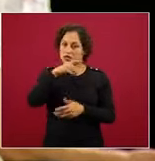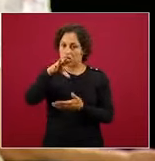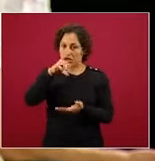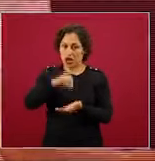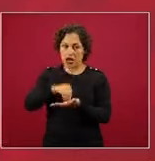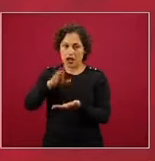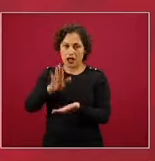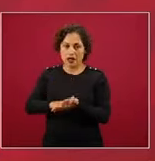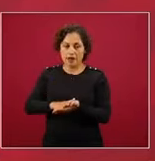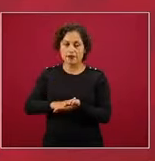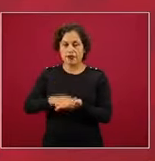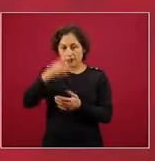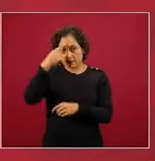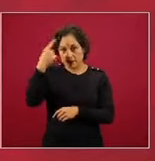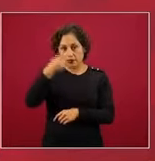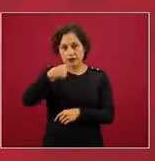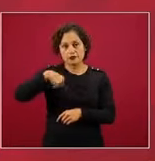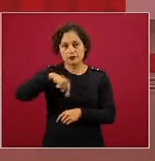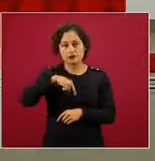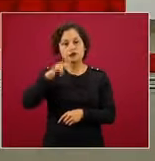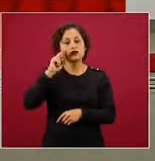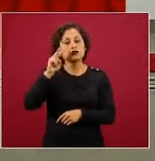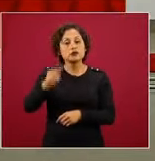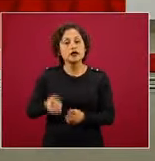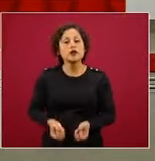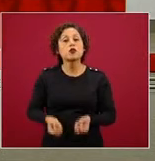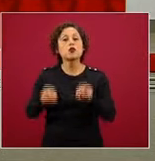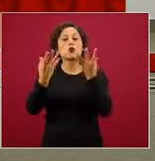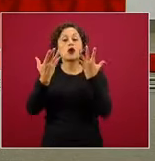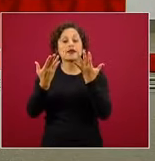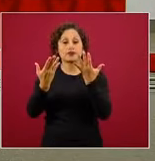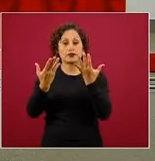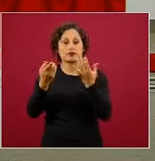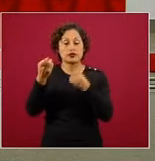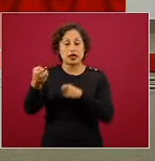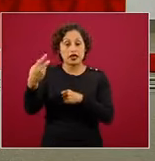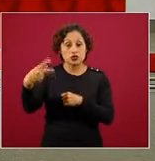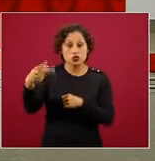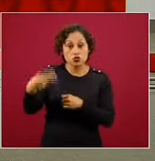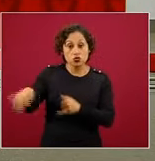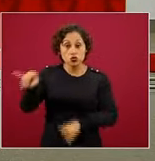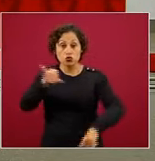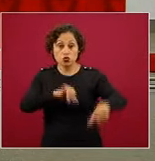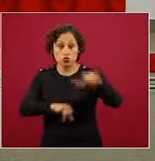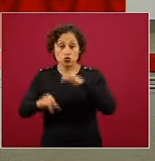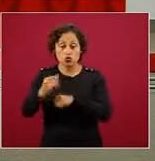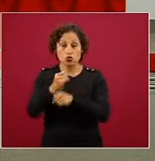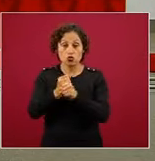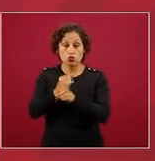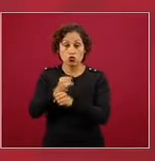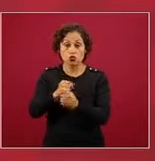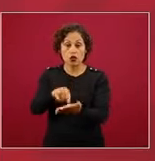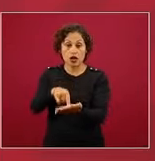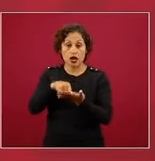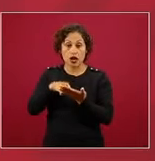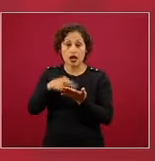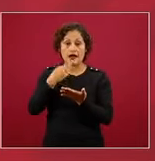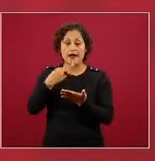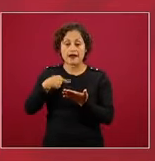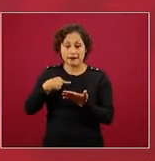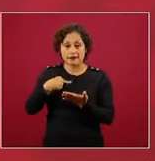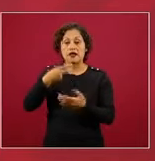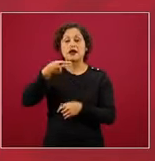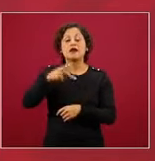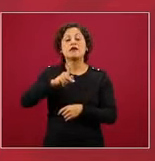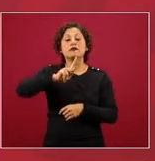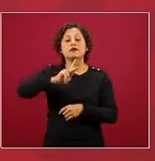conocer el resultado del laboratorio de esta persona y entonces los médicos que están en la unidad hospitalaria